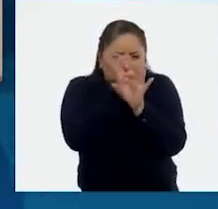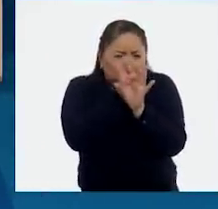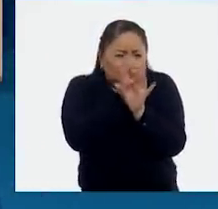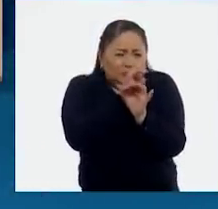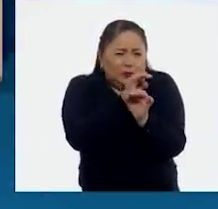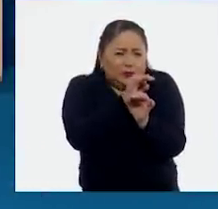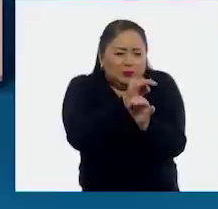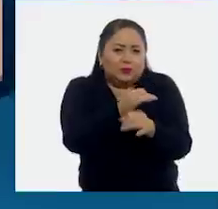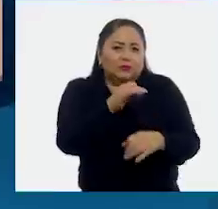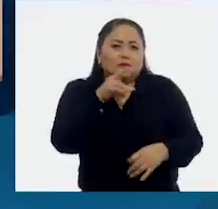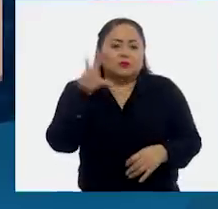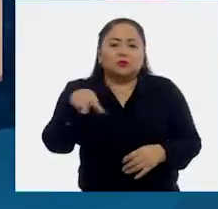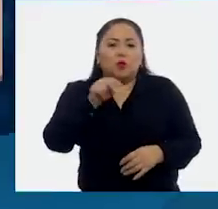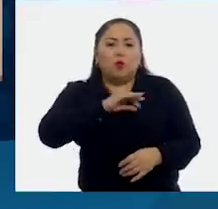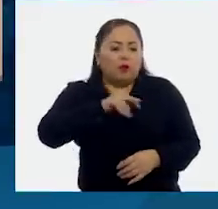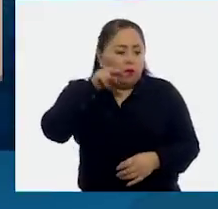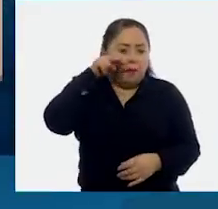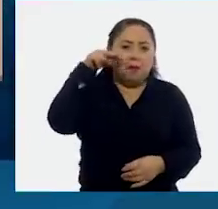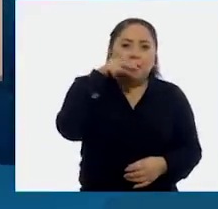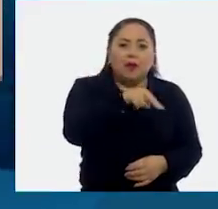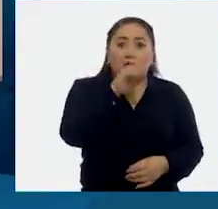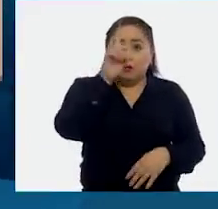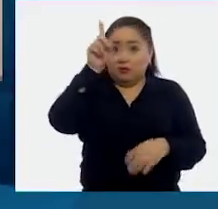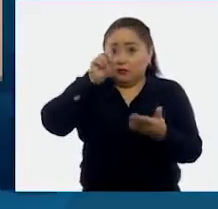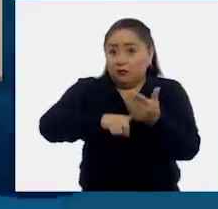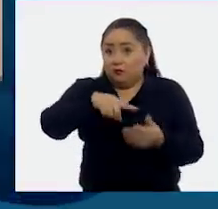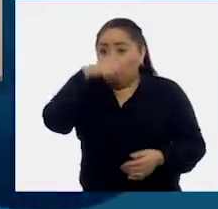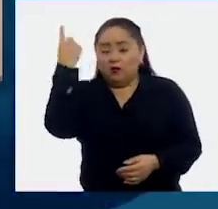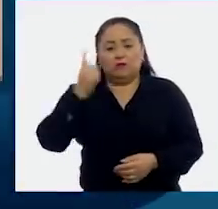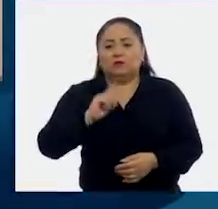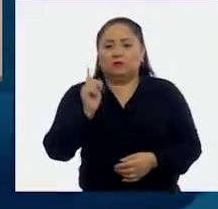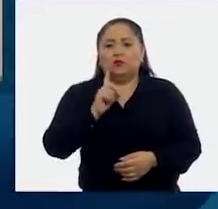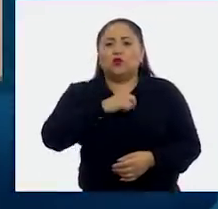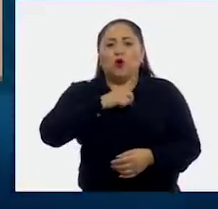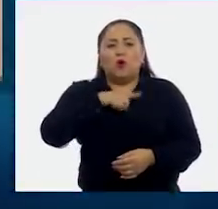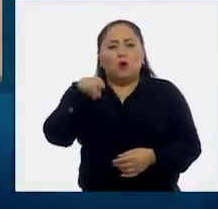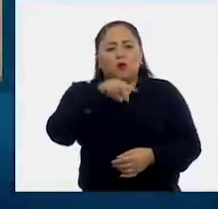microorganismos que no los podemos ver fácilmente.